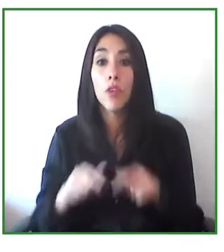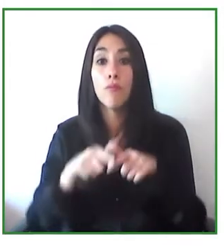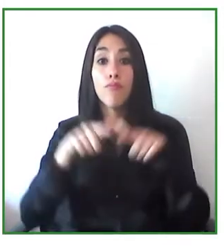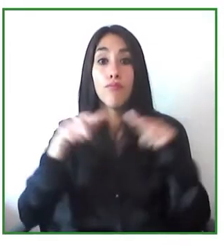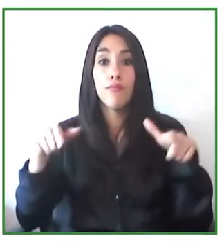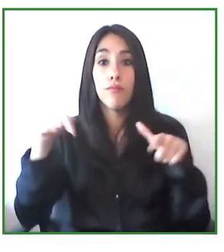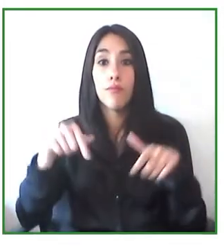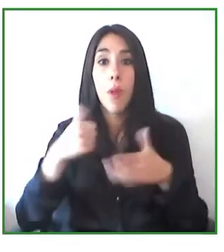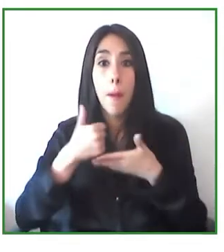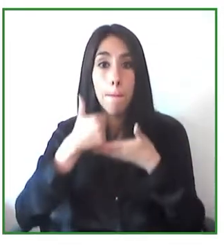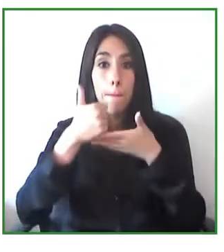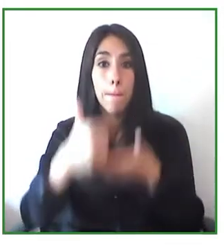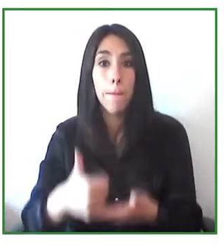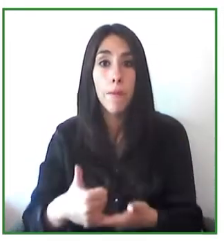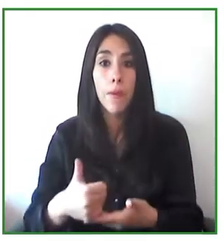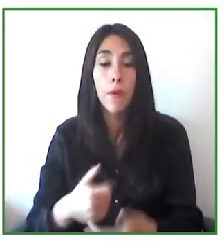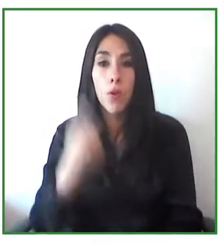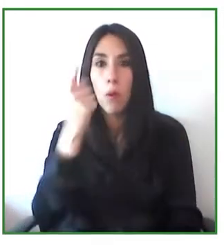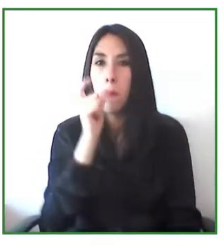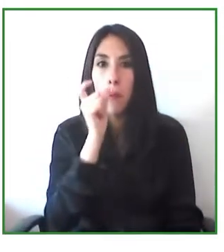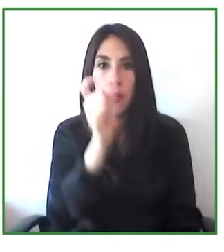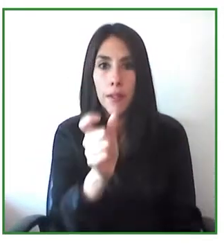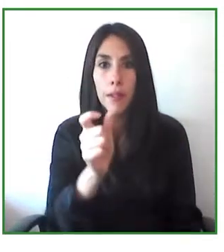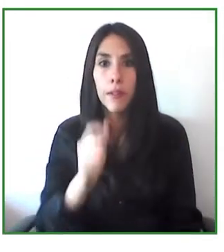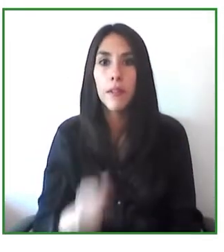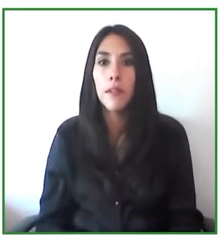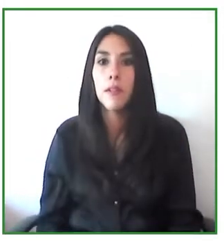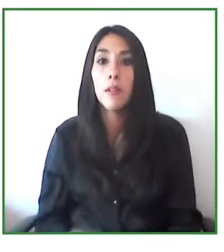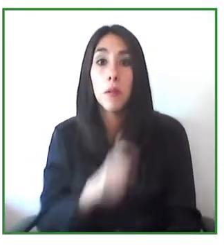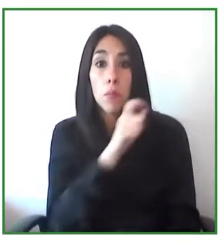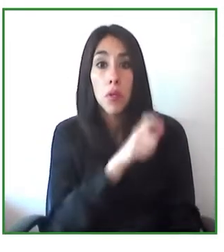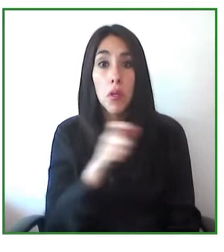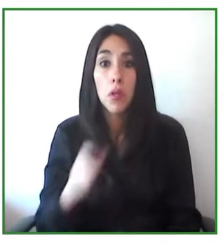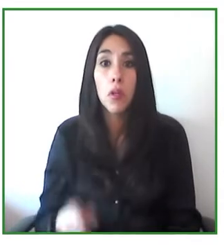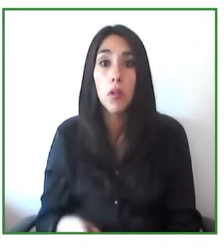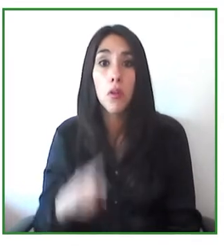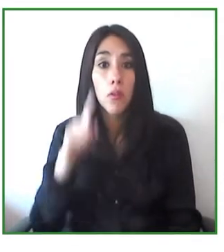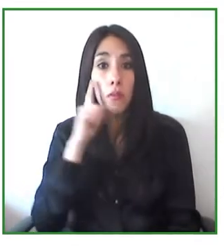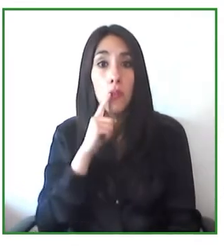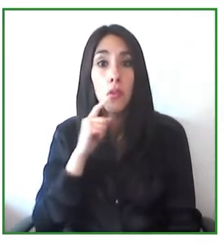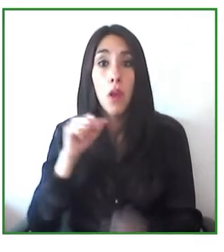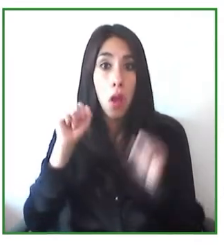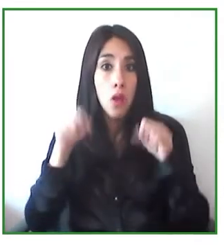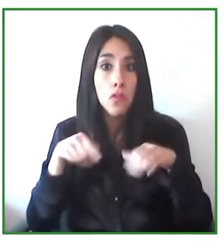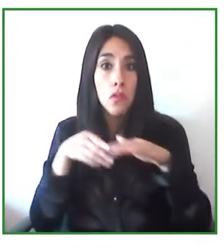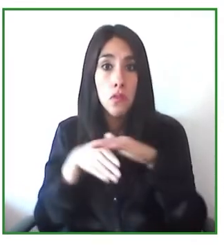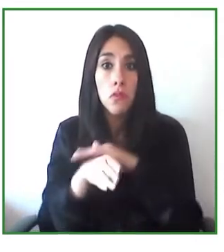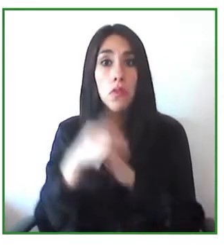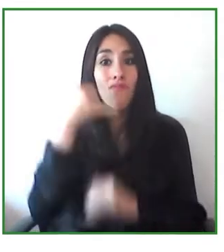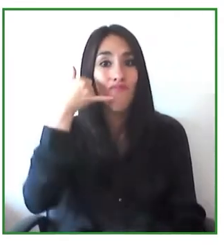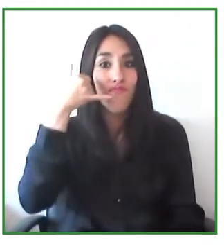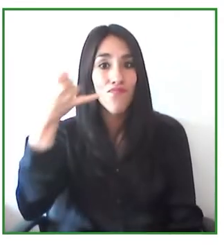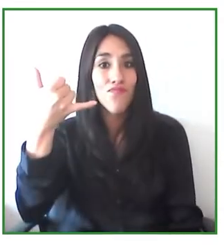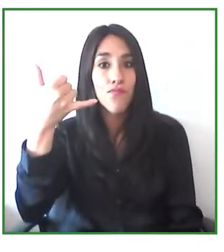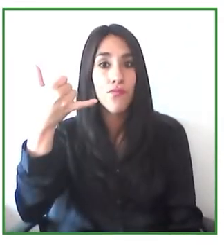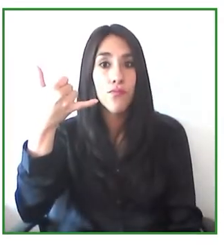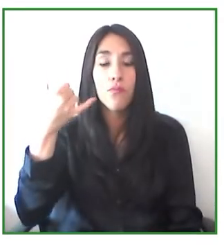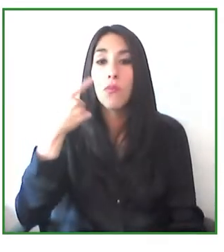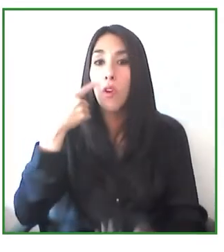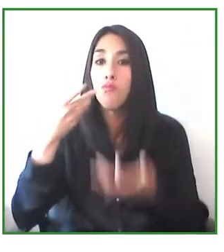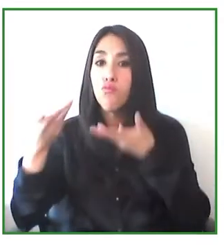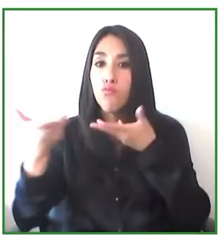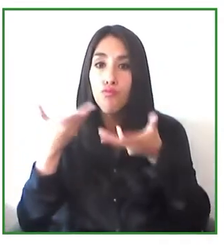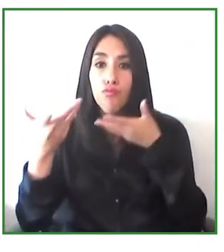pueda acceder a una llamada para contactar a la población que requiera y pueda